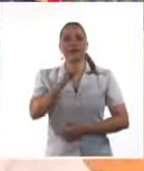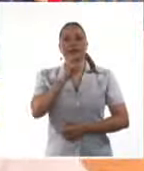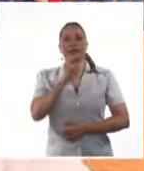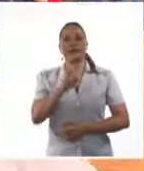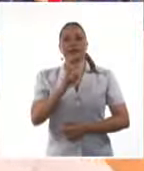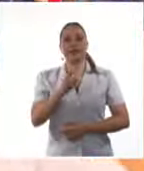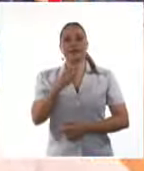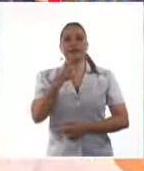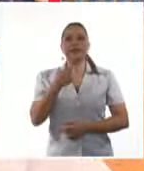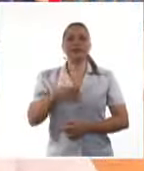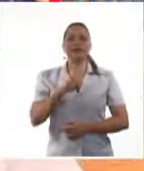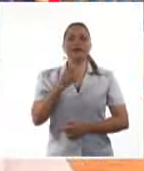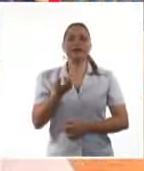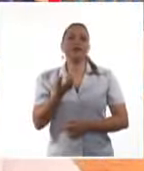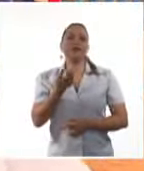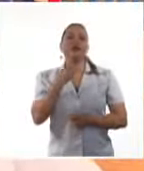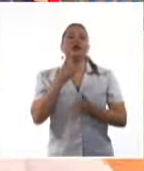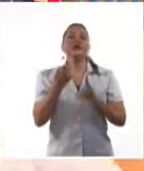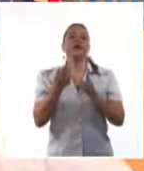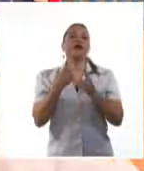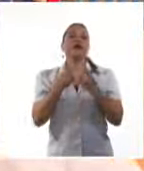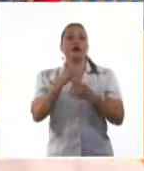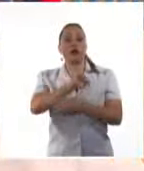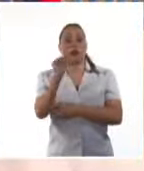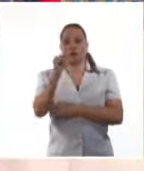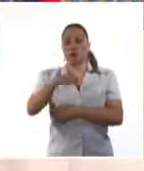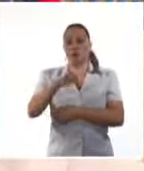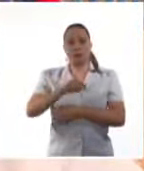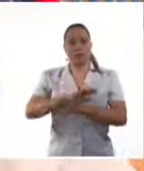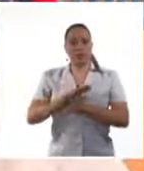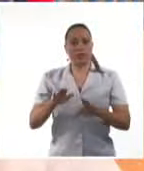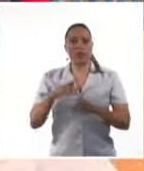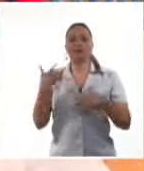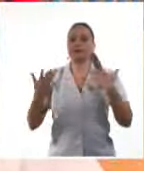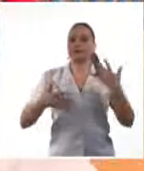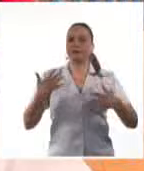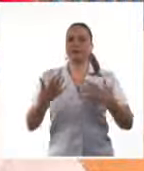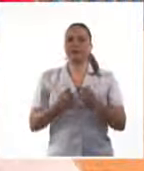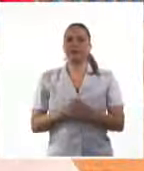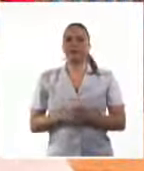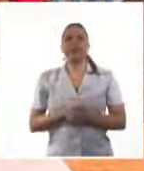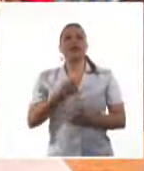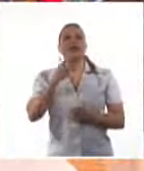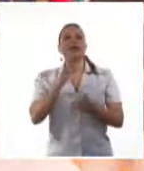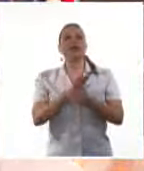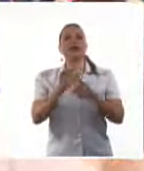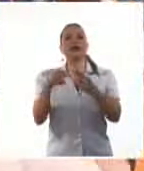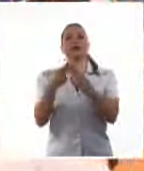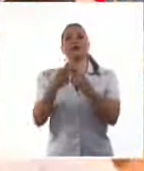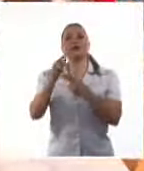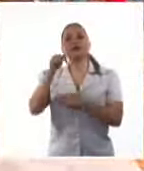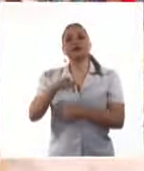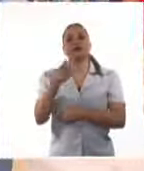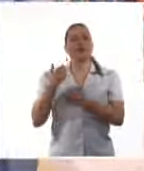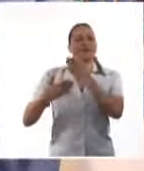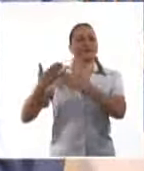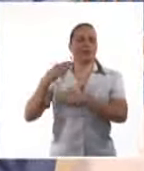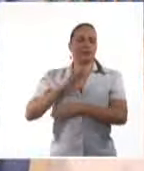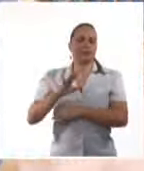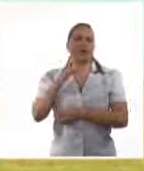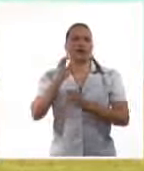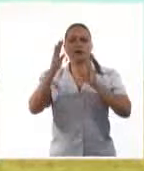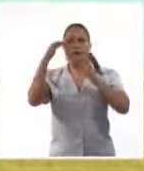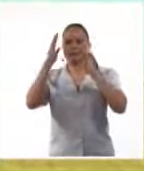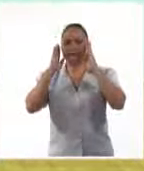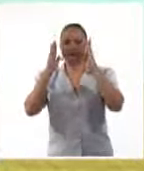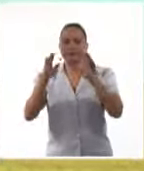nadie ni nada imposible, hay que seguir, que, o sea, ya ganamos hoy, contento por el trabajo, ya el partido hoy como que queda atrás y concentrando en el trabajo que